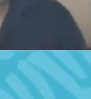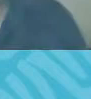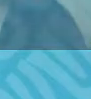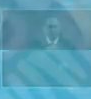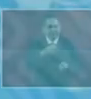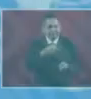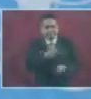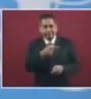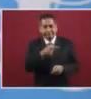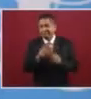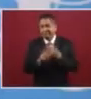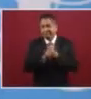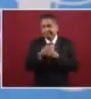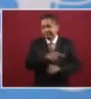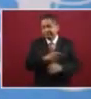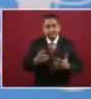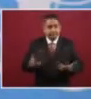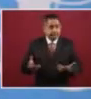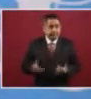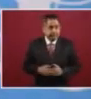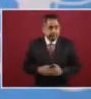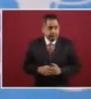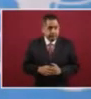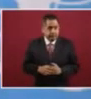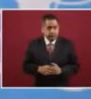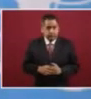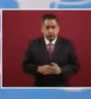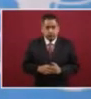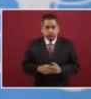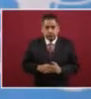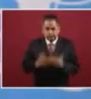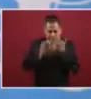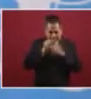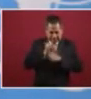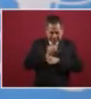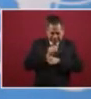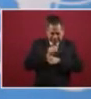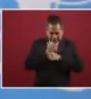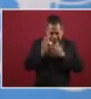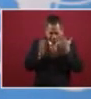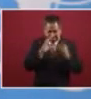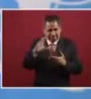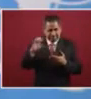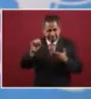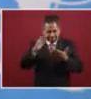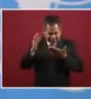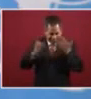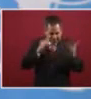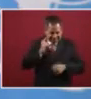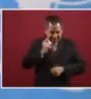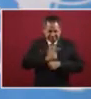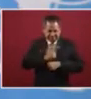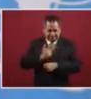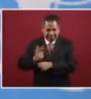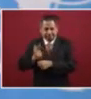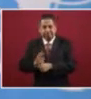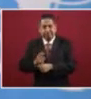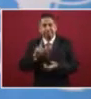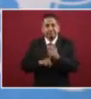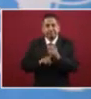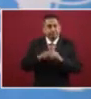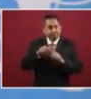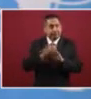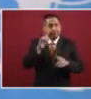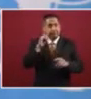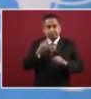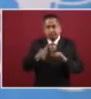conferencia matutina. Cuando se estudia ciencia social, por lo general, en América